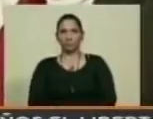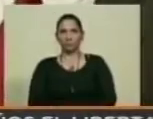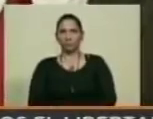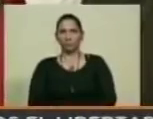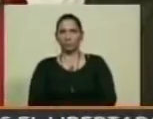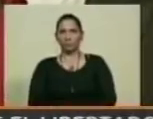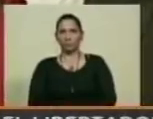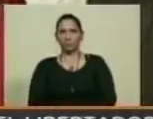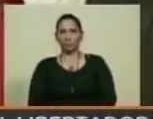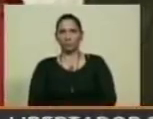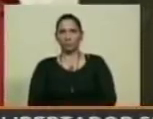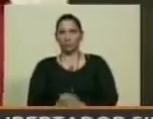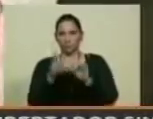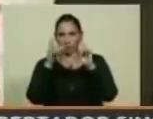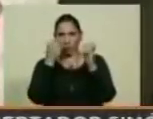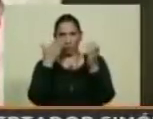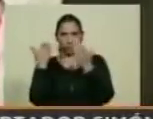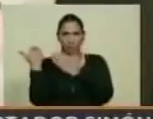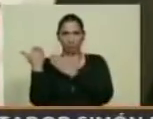Esta es otra foto,